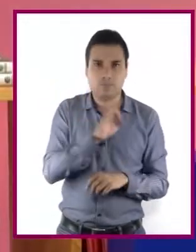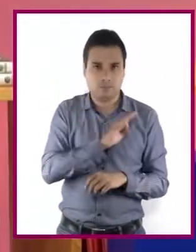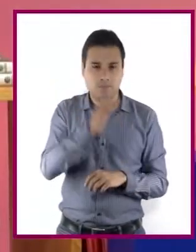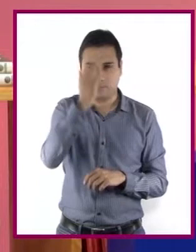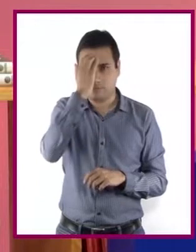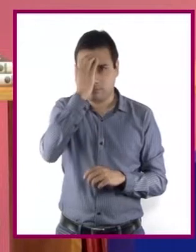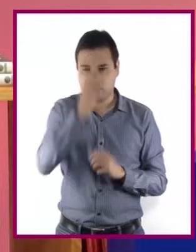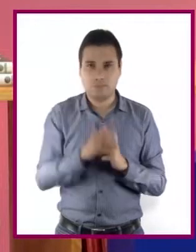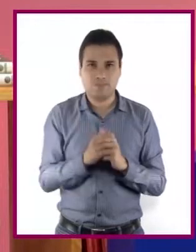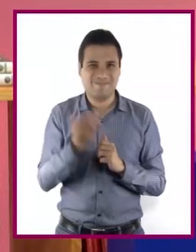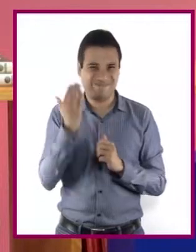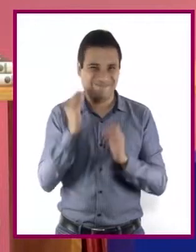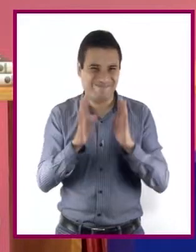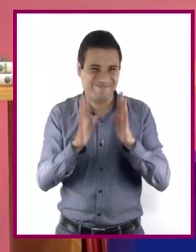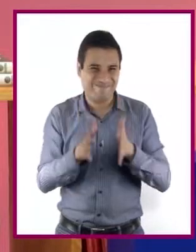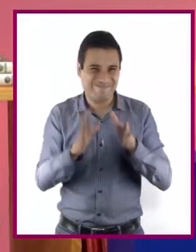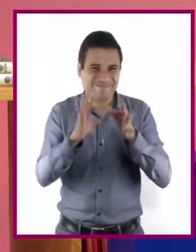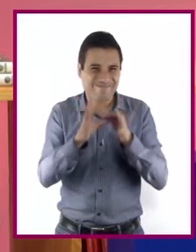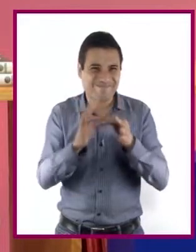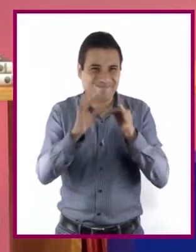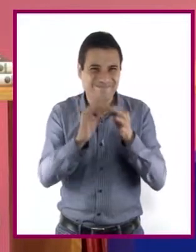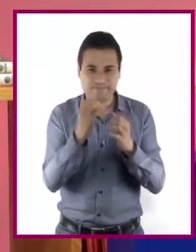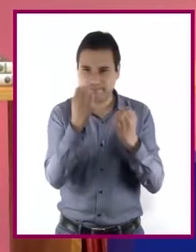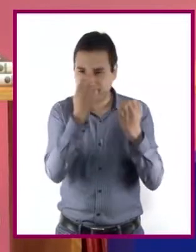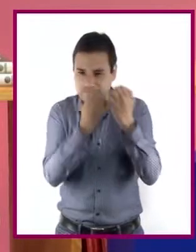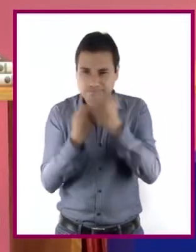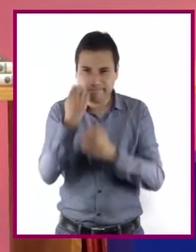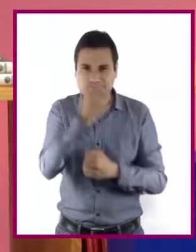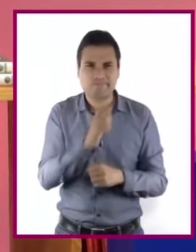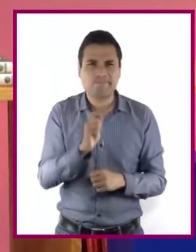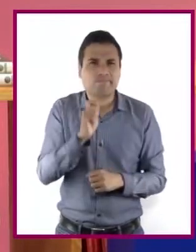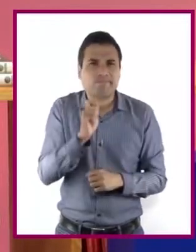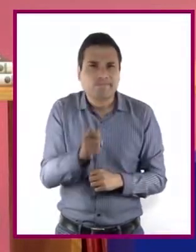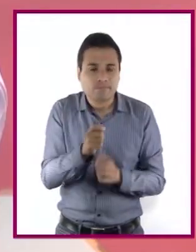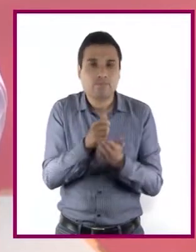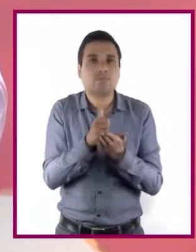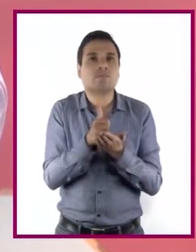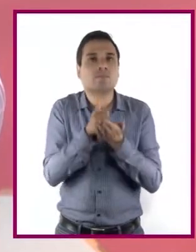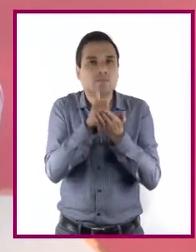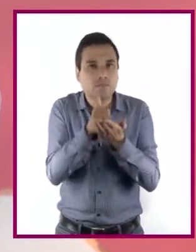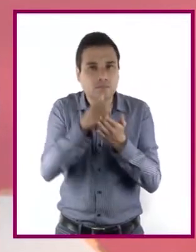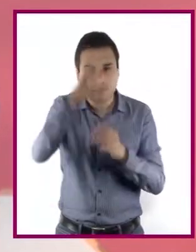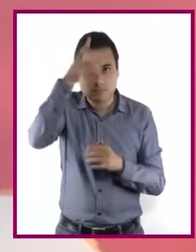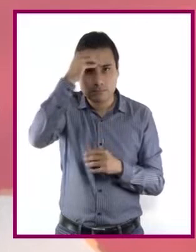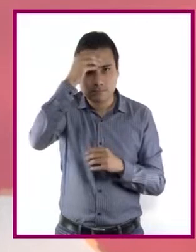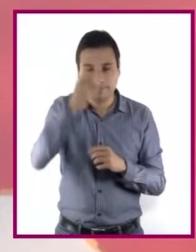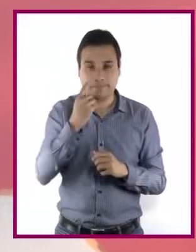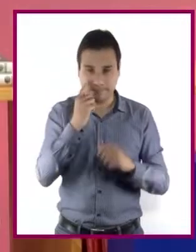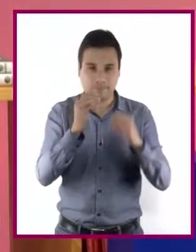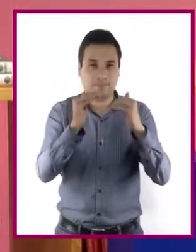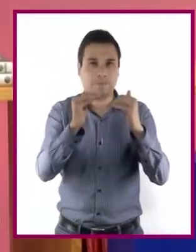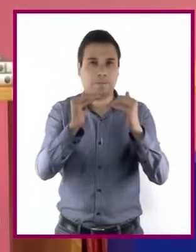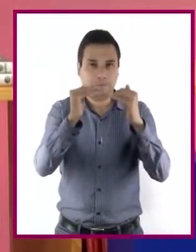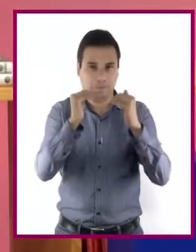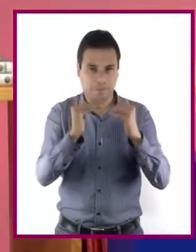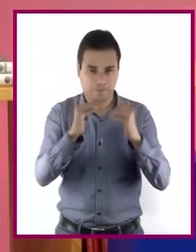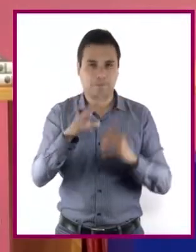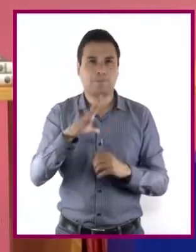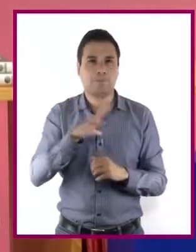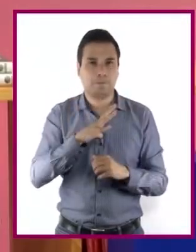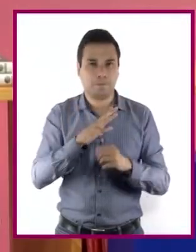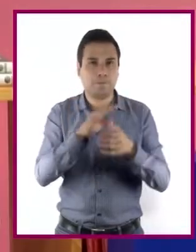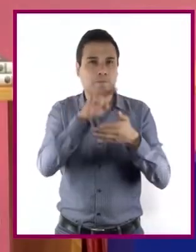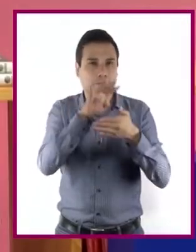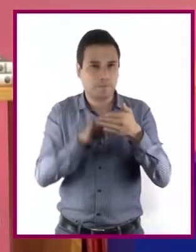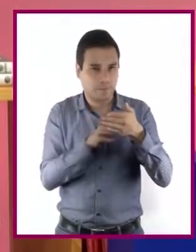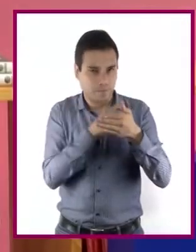manifestamos al principio, la evaluación debe ser entendida como refuerzo al aprendizaje. A continuación, les mostraré la rúbrica que hemos